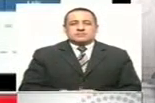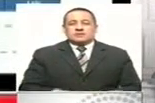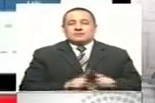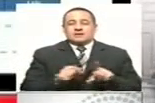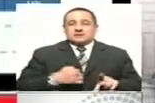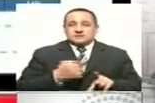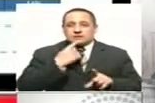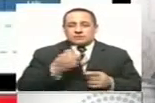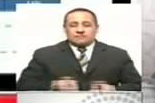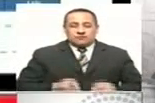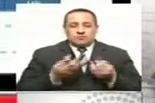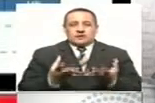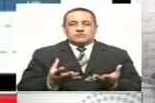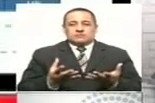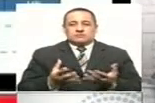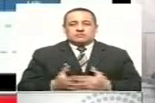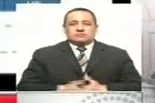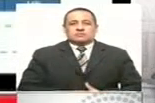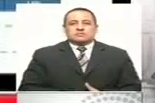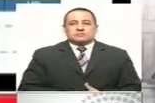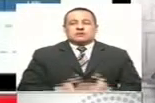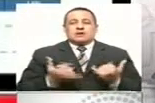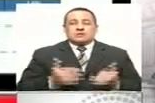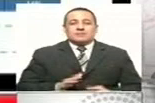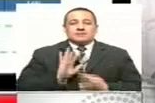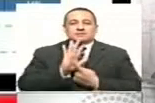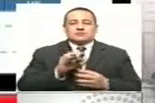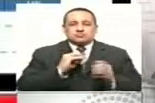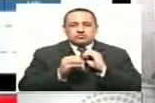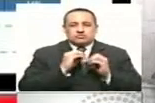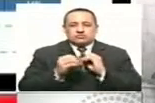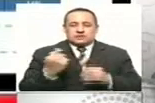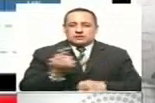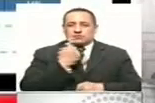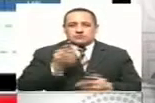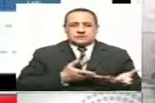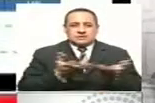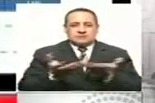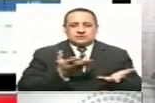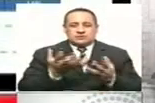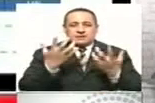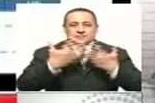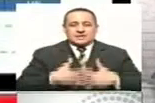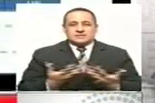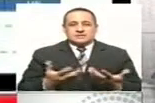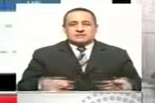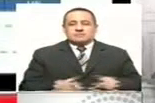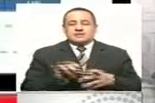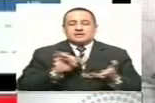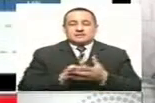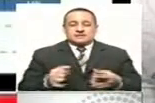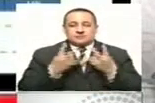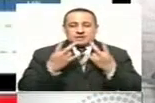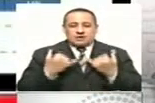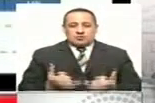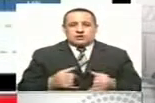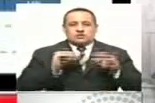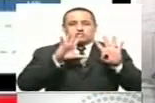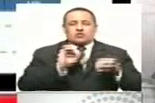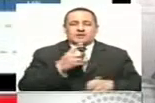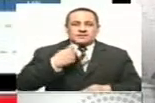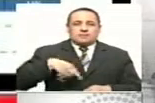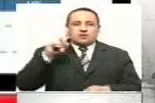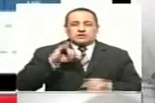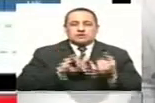estábamos comentando, ¿no? El proyecto de mejoramiento de servicios al ciudadano y empresas, donde se va a asignar 90 millones de